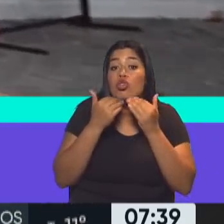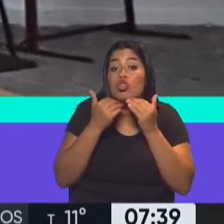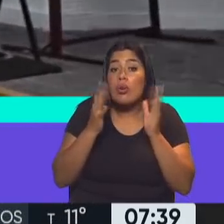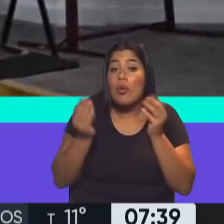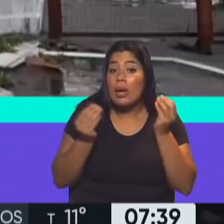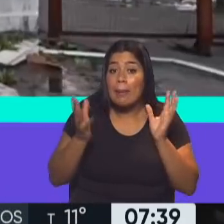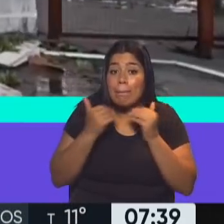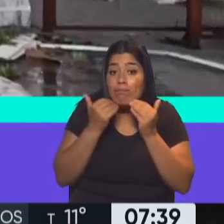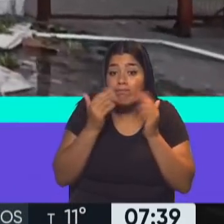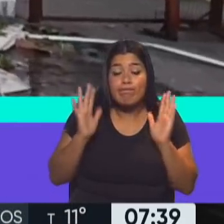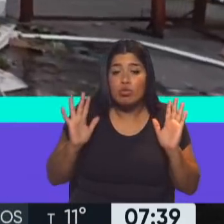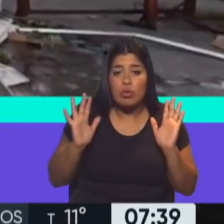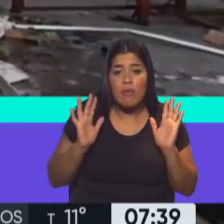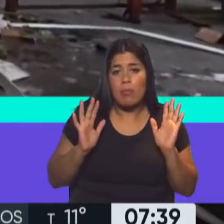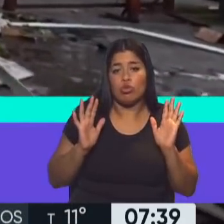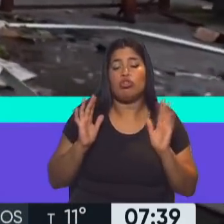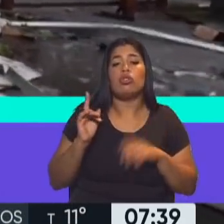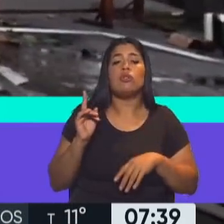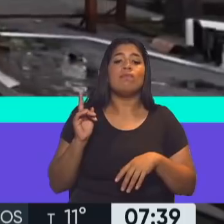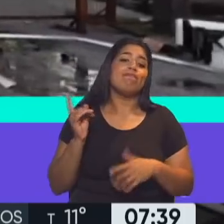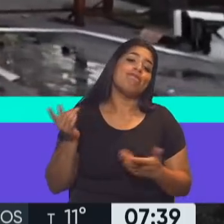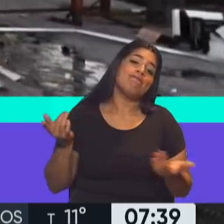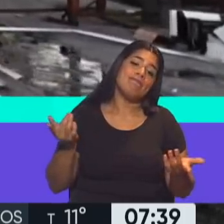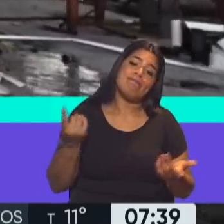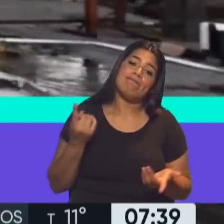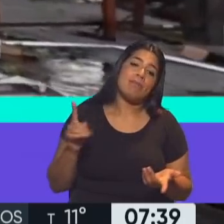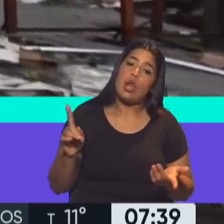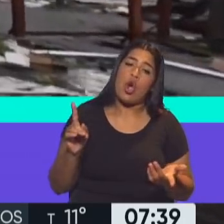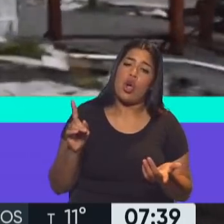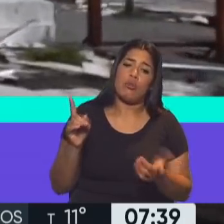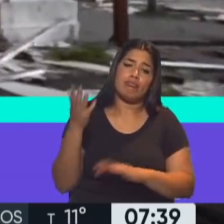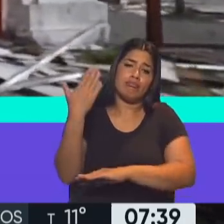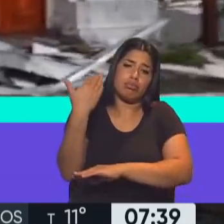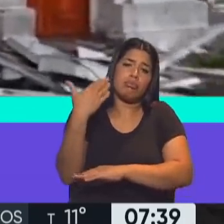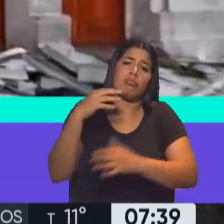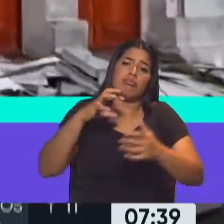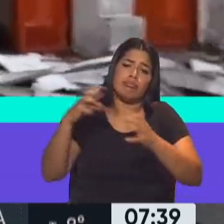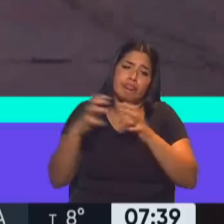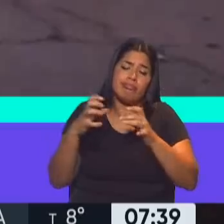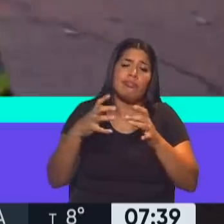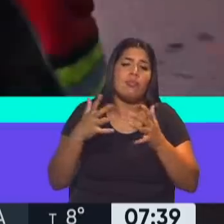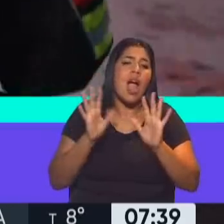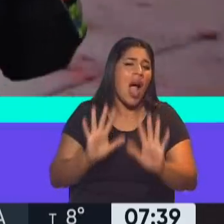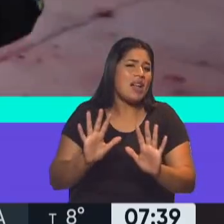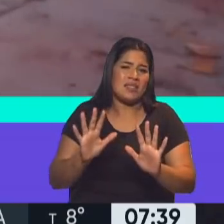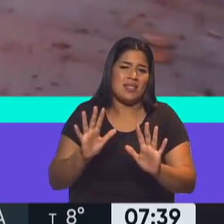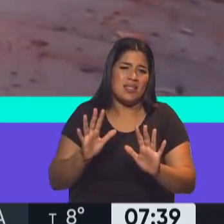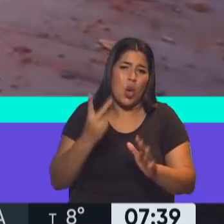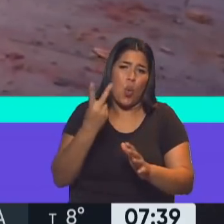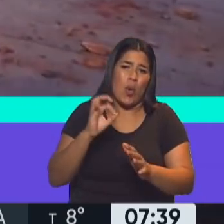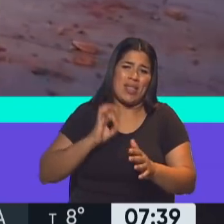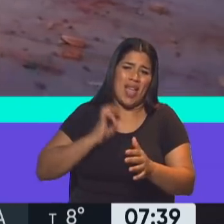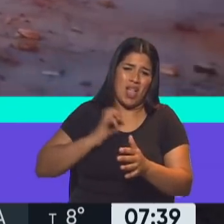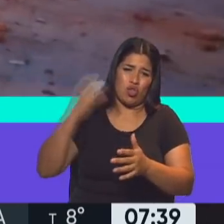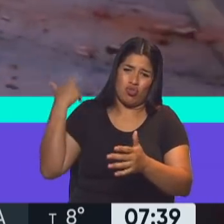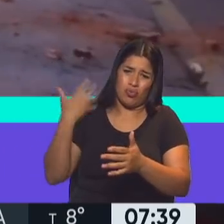manera nosotros y las asambleas, es la práctica que tienen de 20 años. Nosotros convocamos con el lema paz y agua, para que